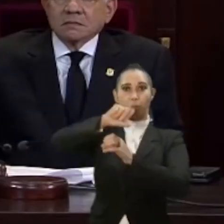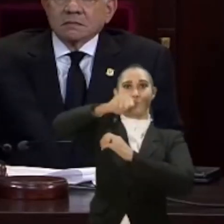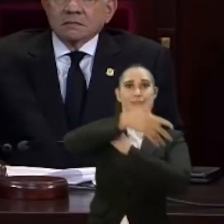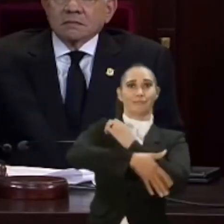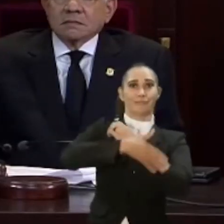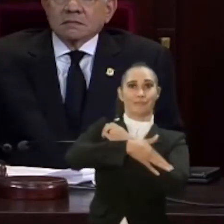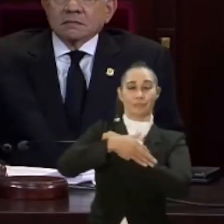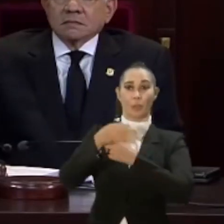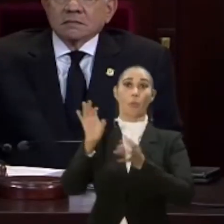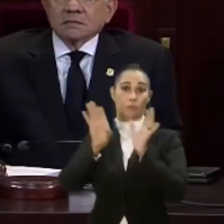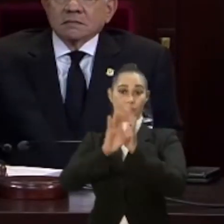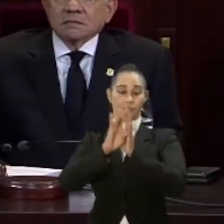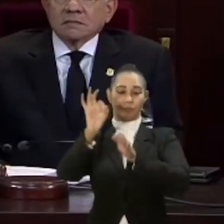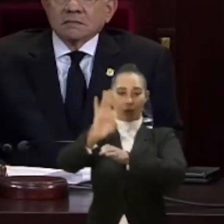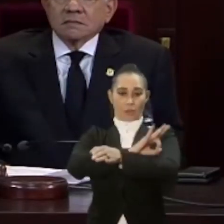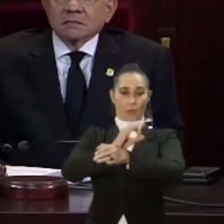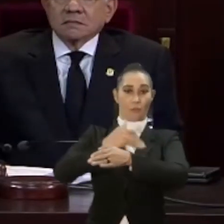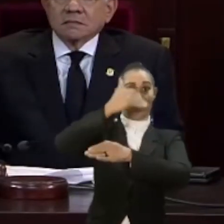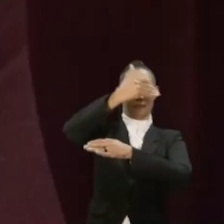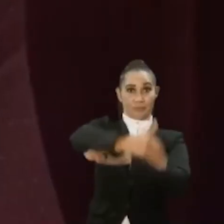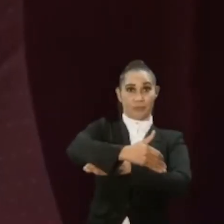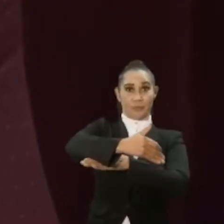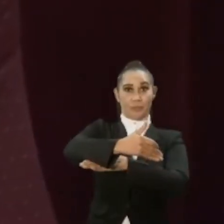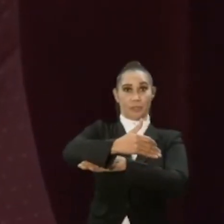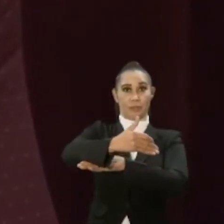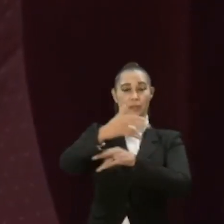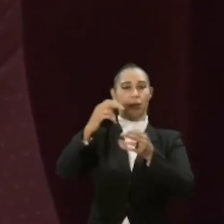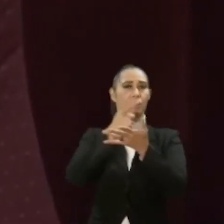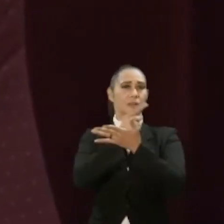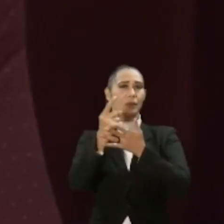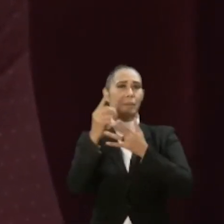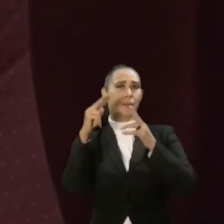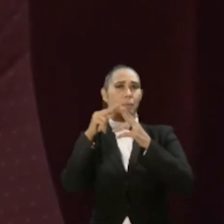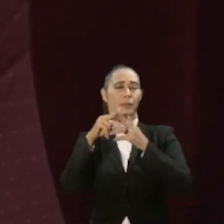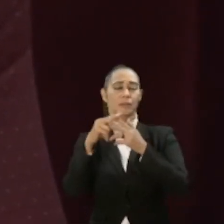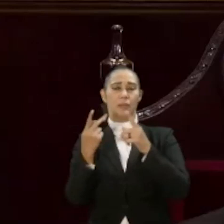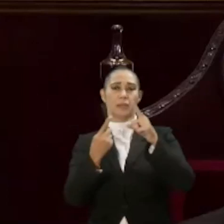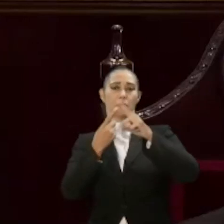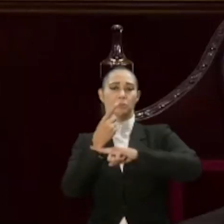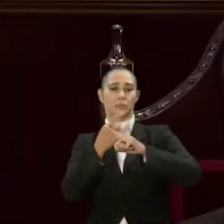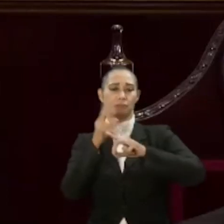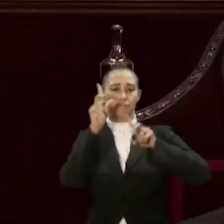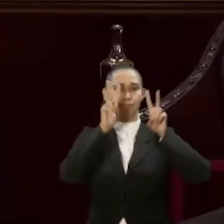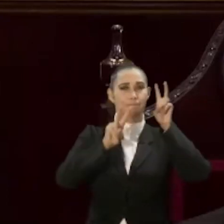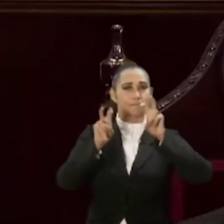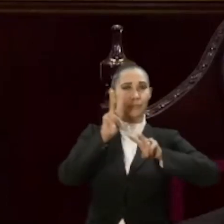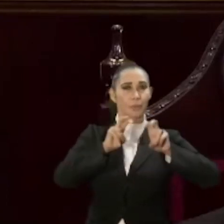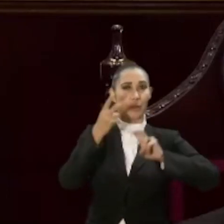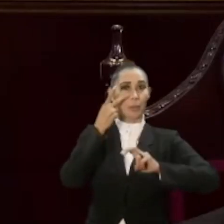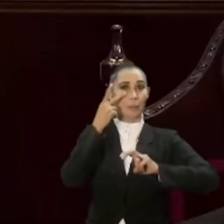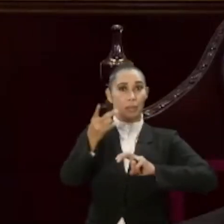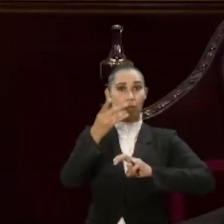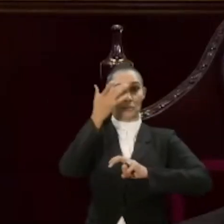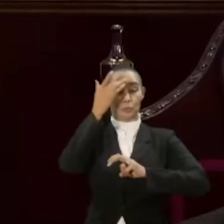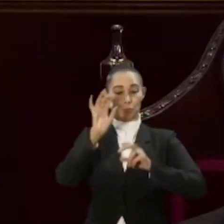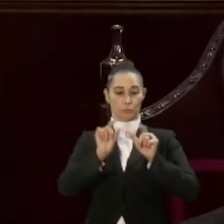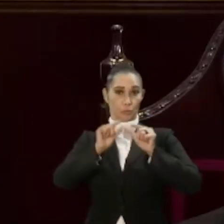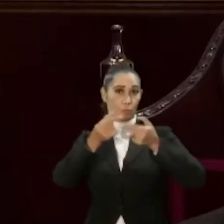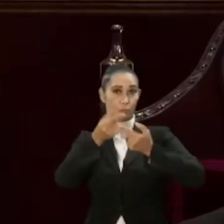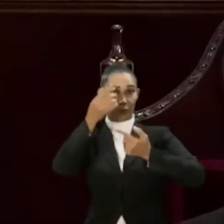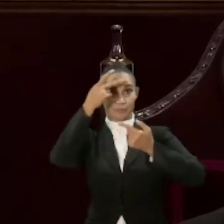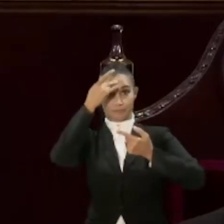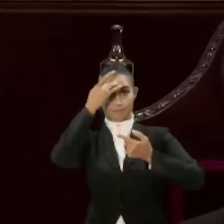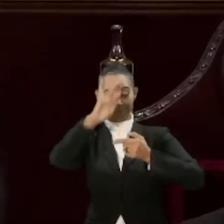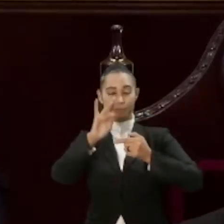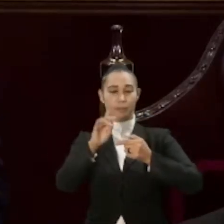Frontera, conocida desde la semana pasada y que tiene varios meses en investigación e inteligencia, en